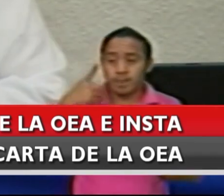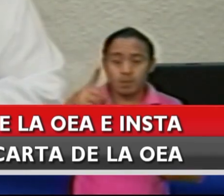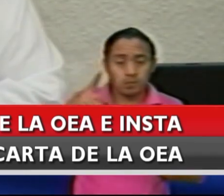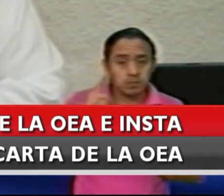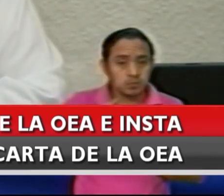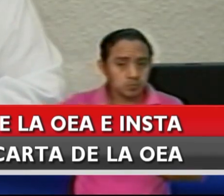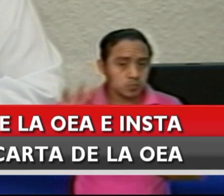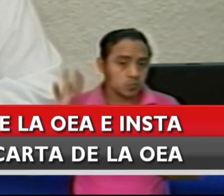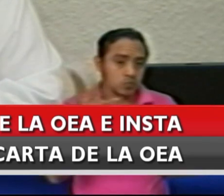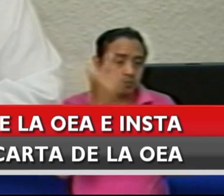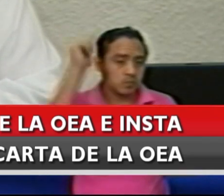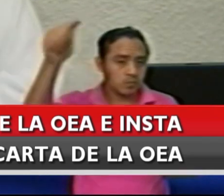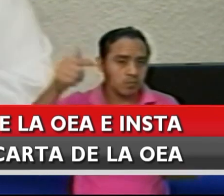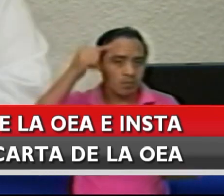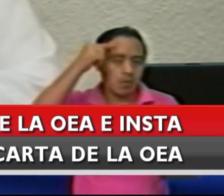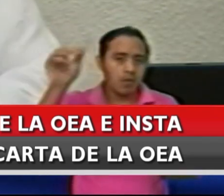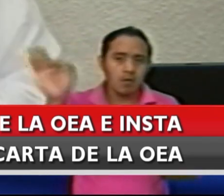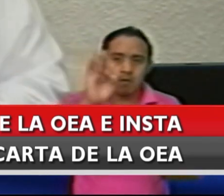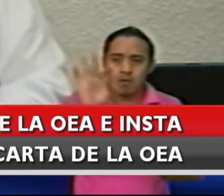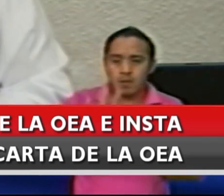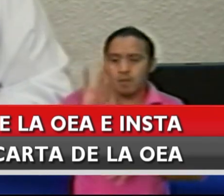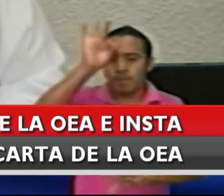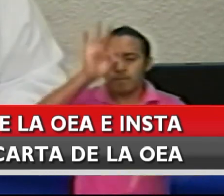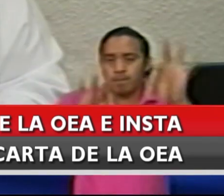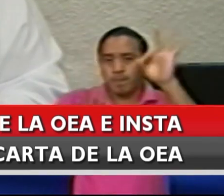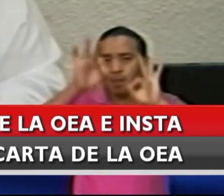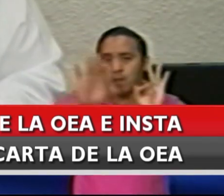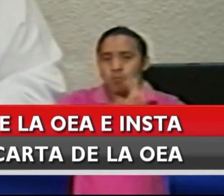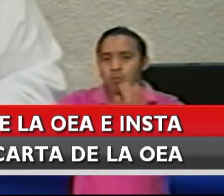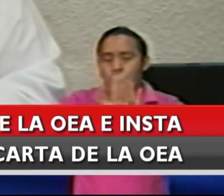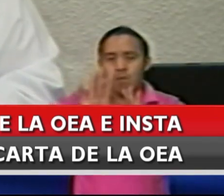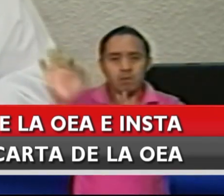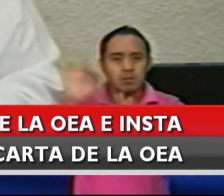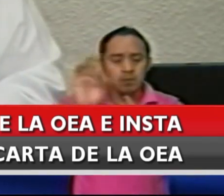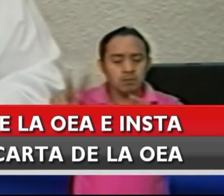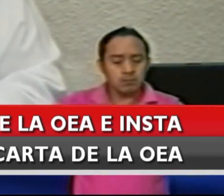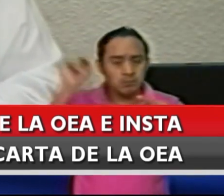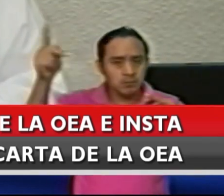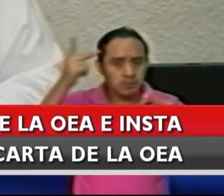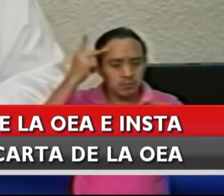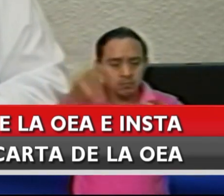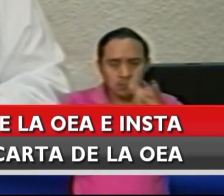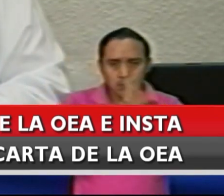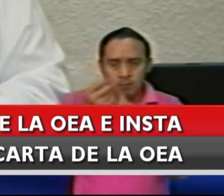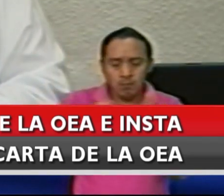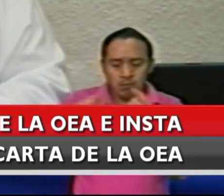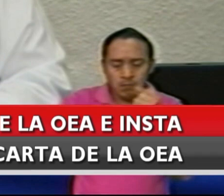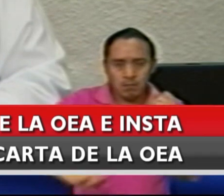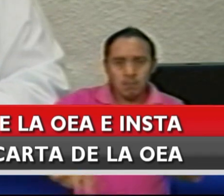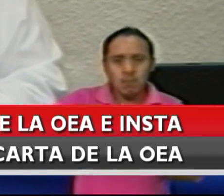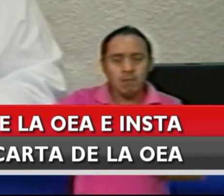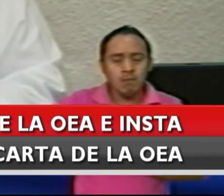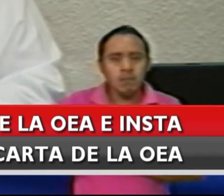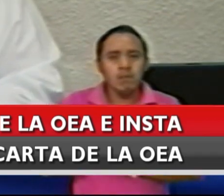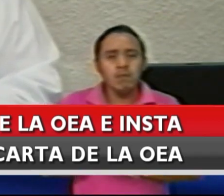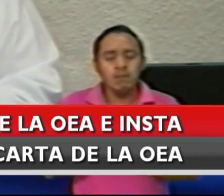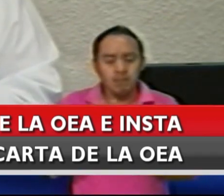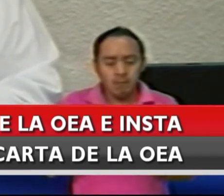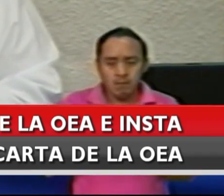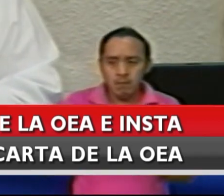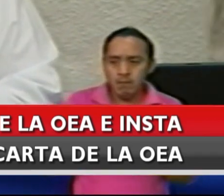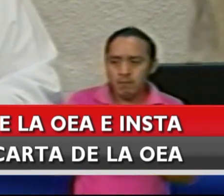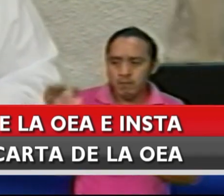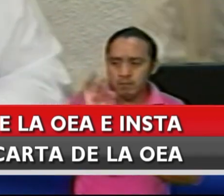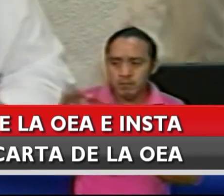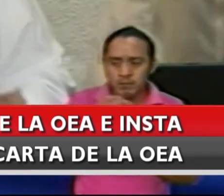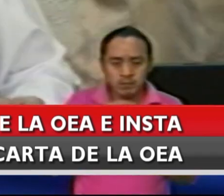de todo Estado a elegir sin injerencia su sistema político, económico y social y a organizarse en la forma